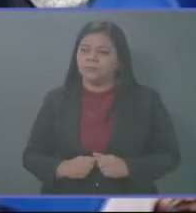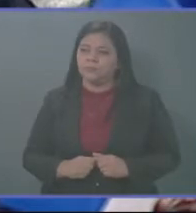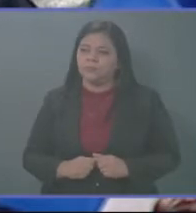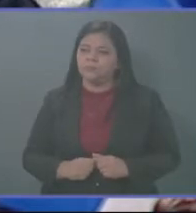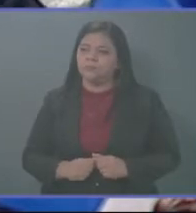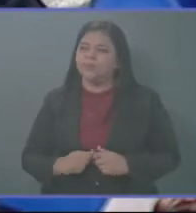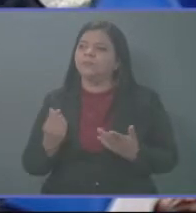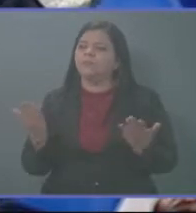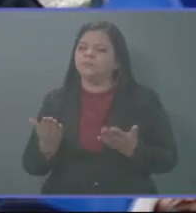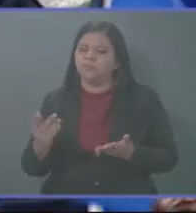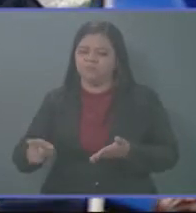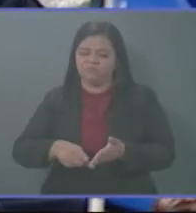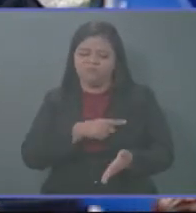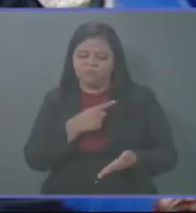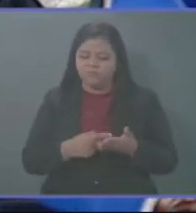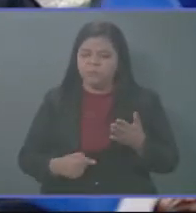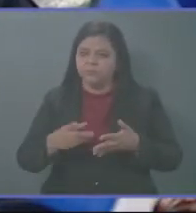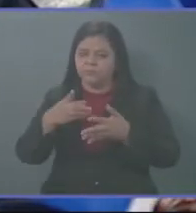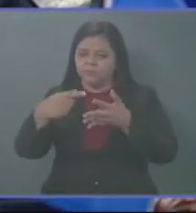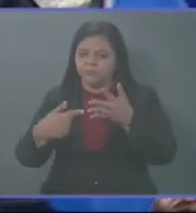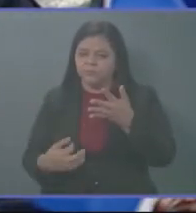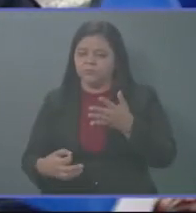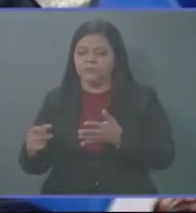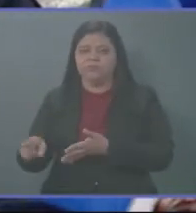vetó esta ley.